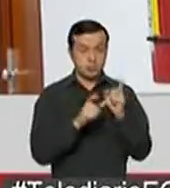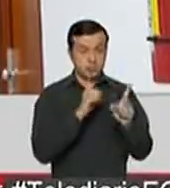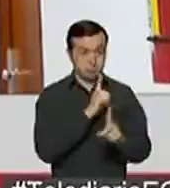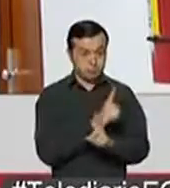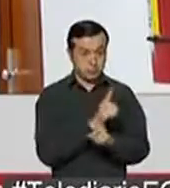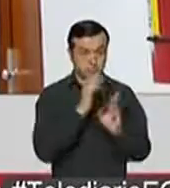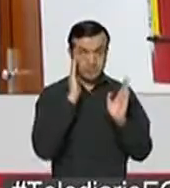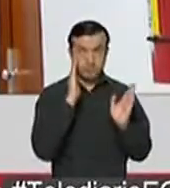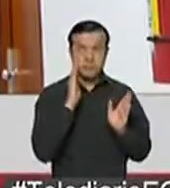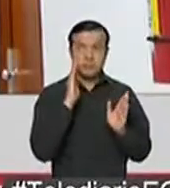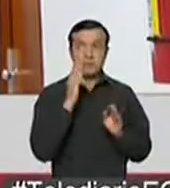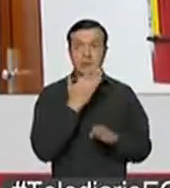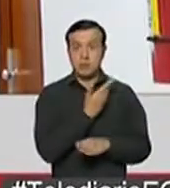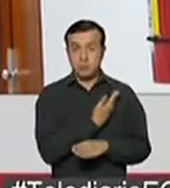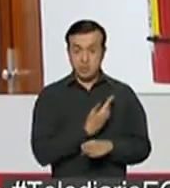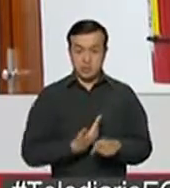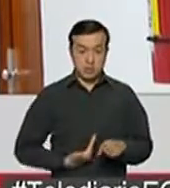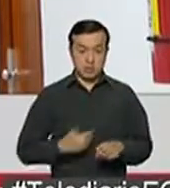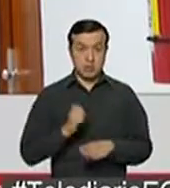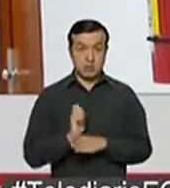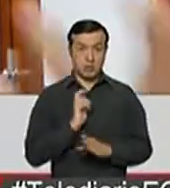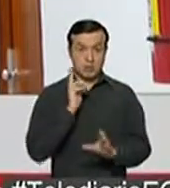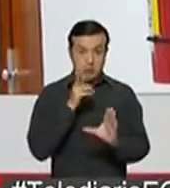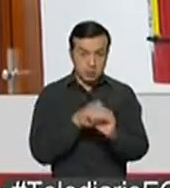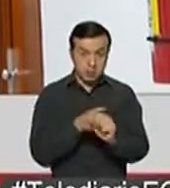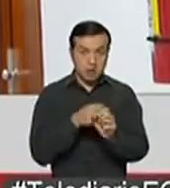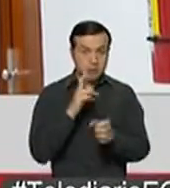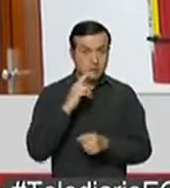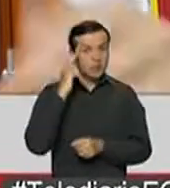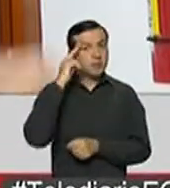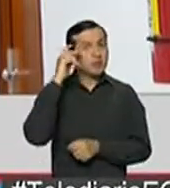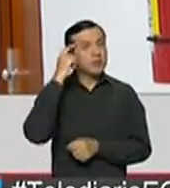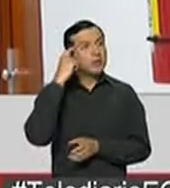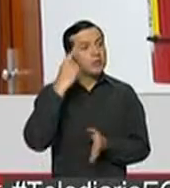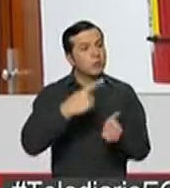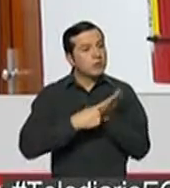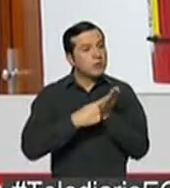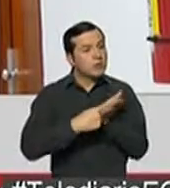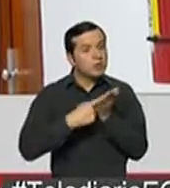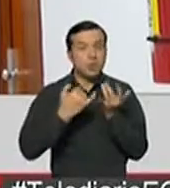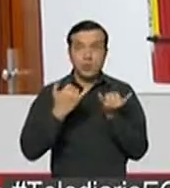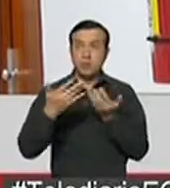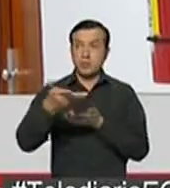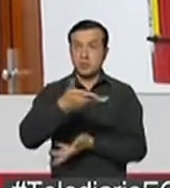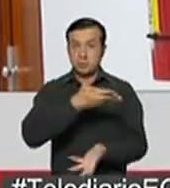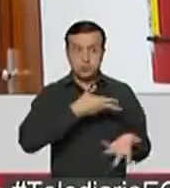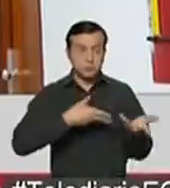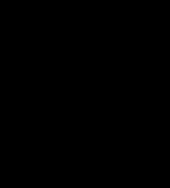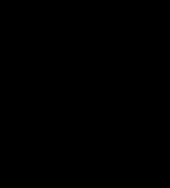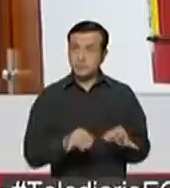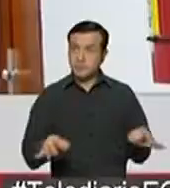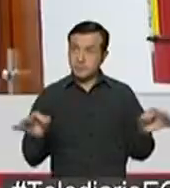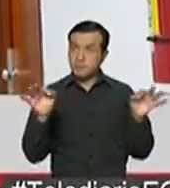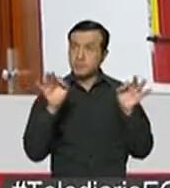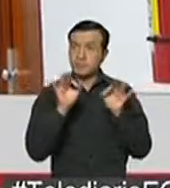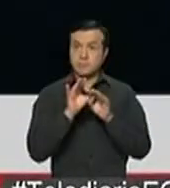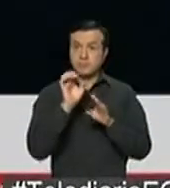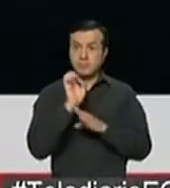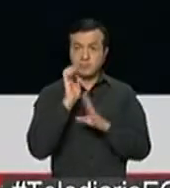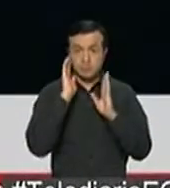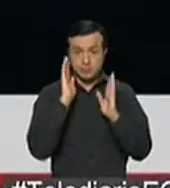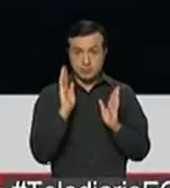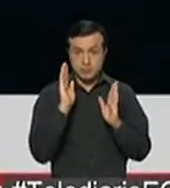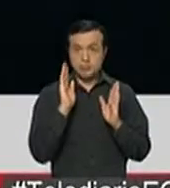La participación de Ecuador en este sentido invita a una reflexión a debates que coyunturalmente en este instante son fundamentales en el Ecuador.